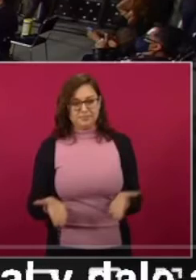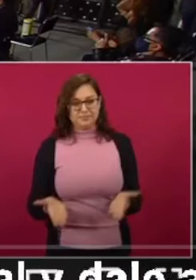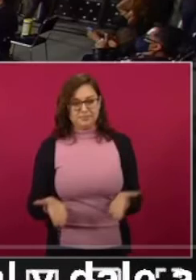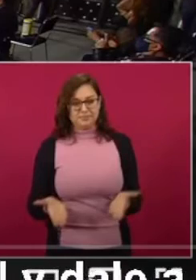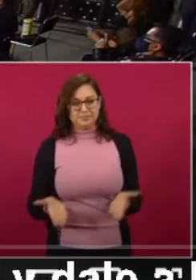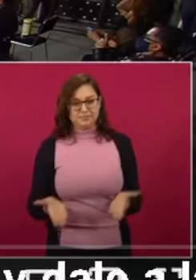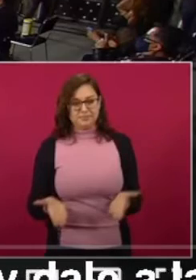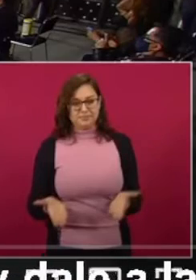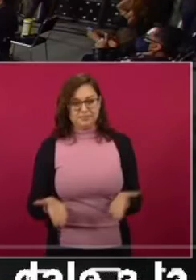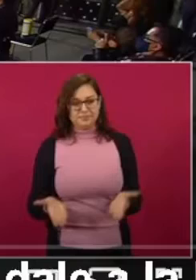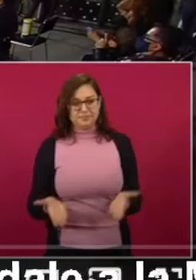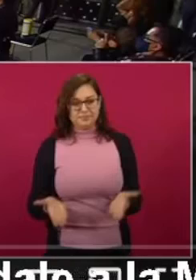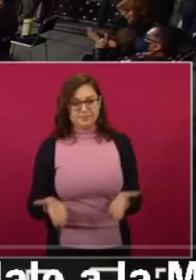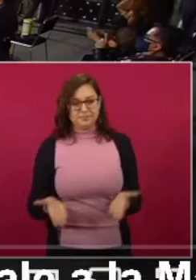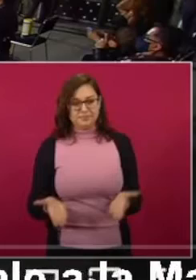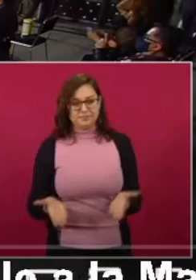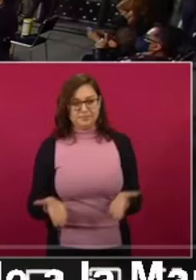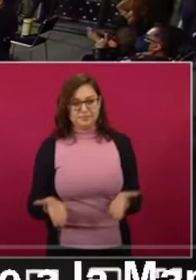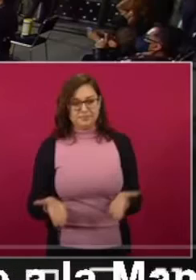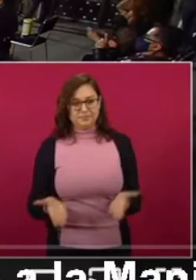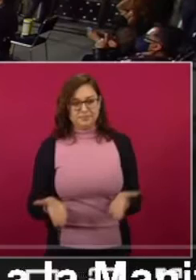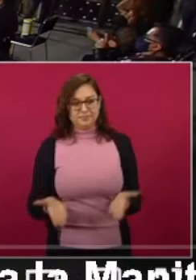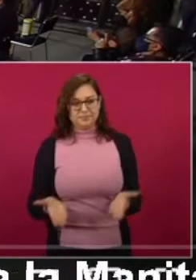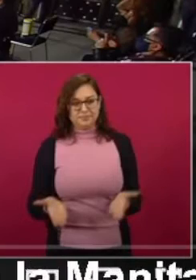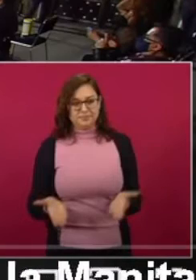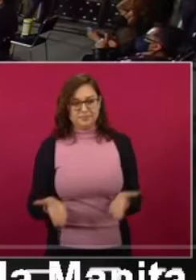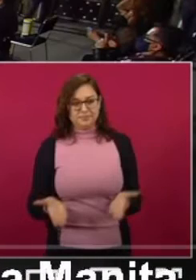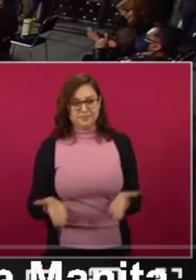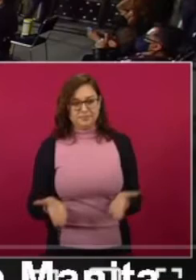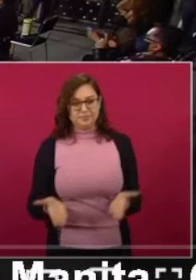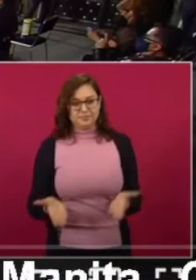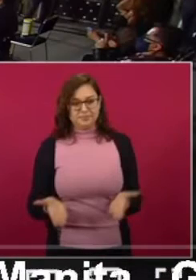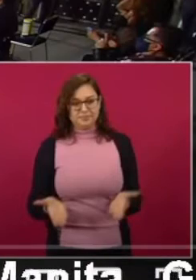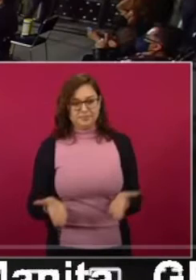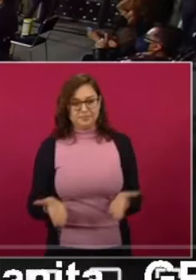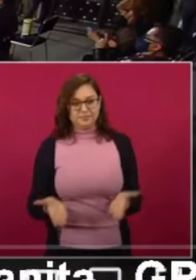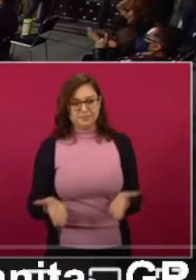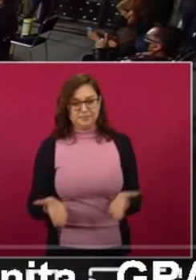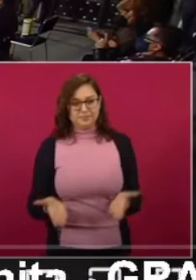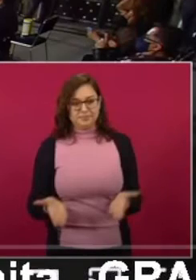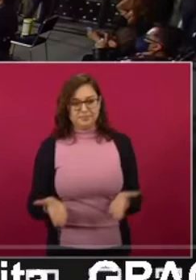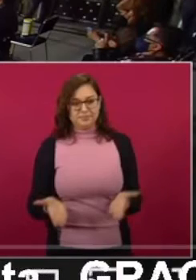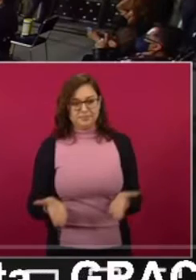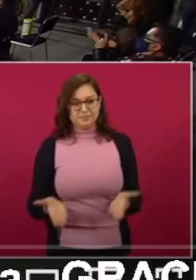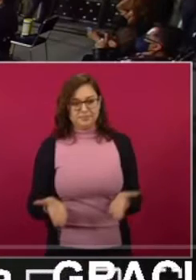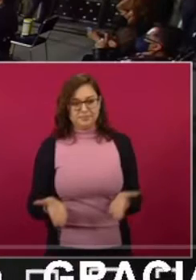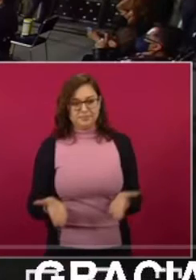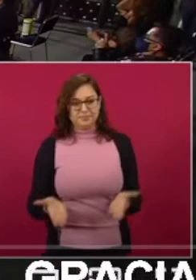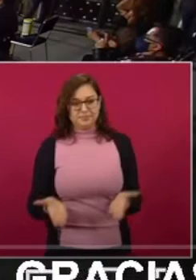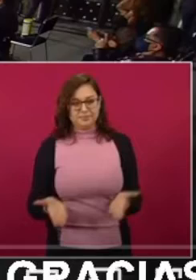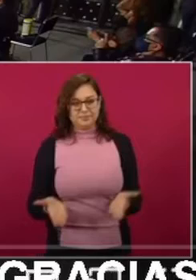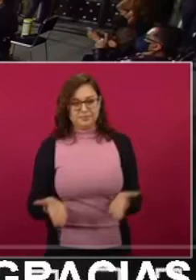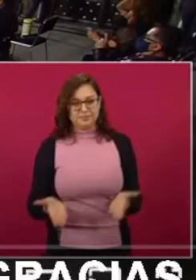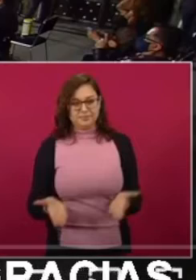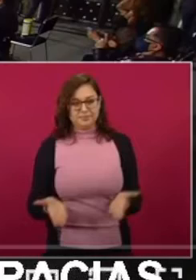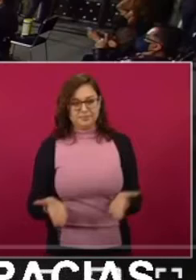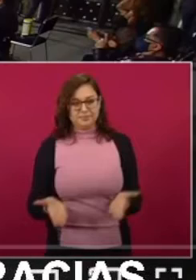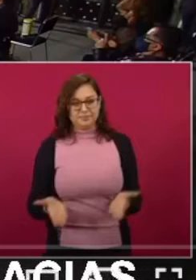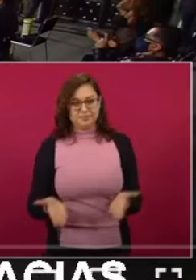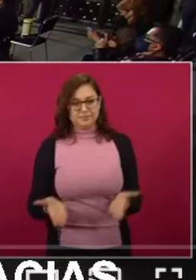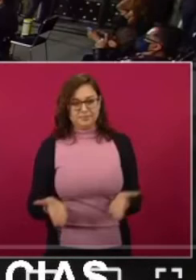para qué nos entendamos si es que lópez obrador ya bien lo que dijo